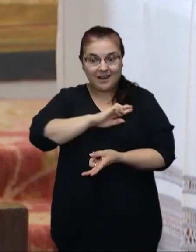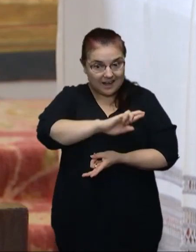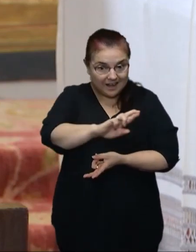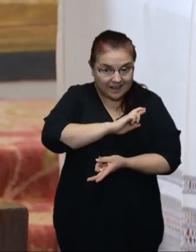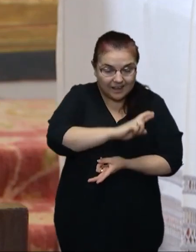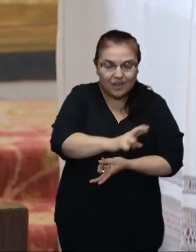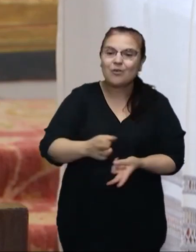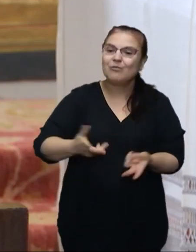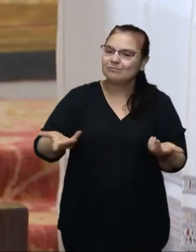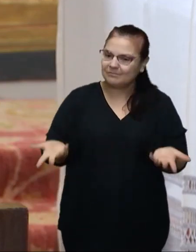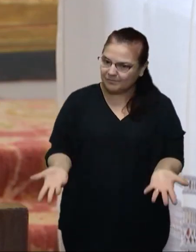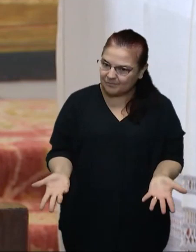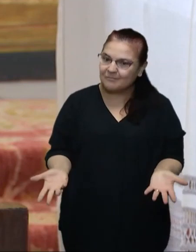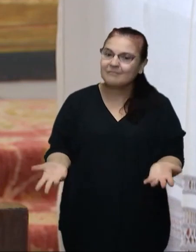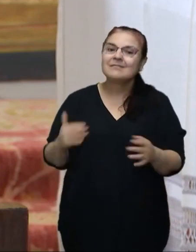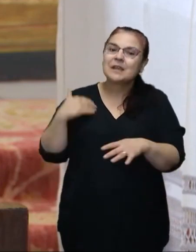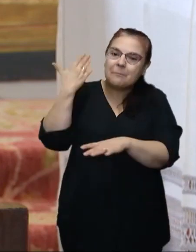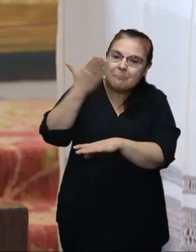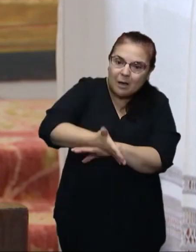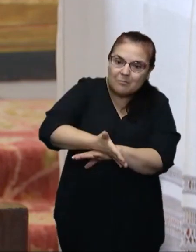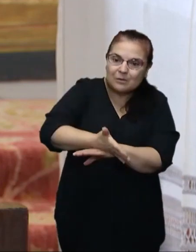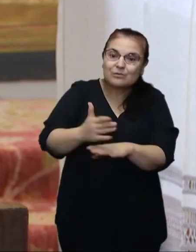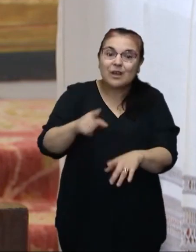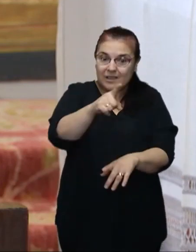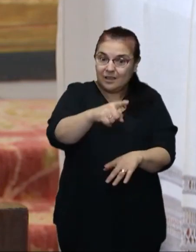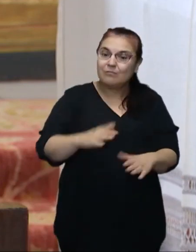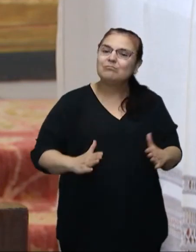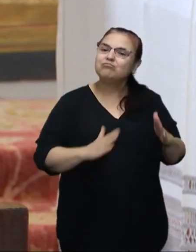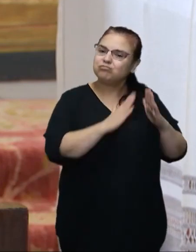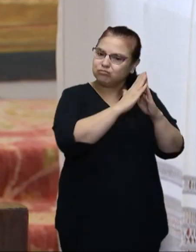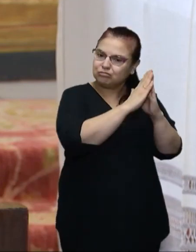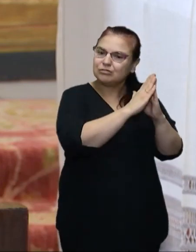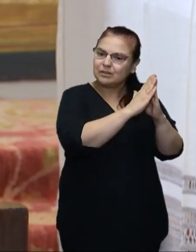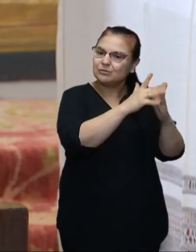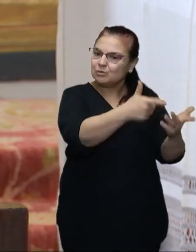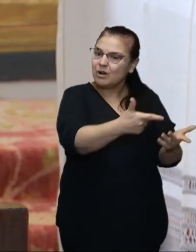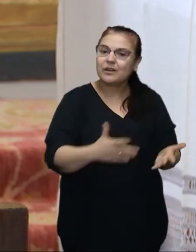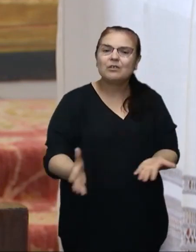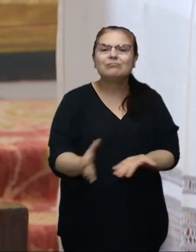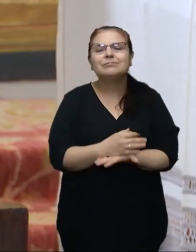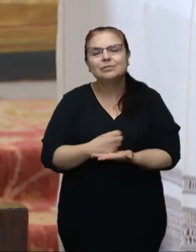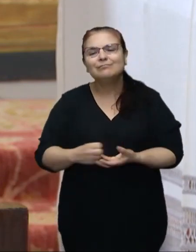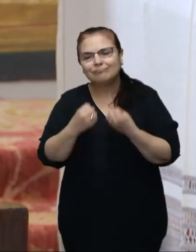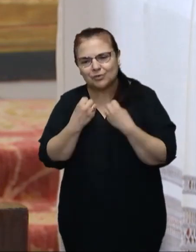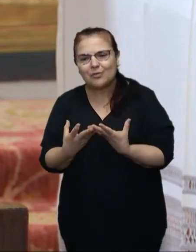y estamos acudiendo al santuario de donde nos viene todo bien.